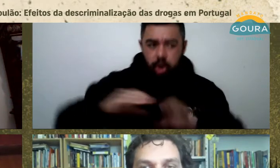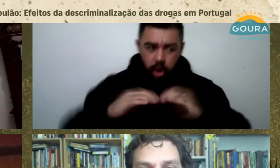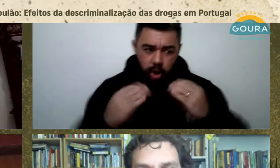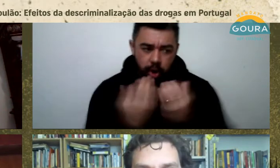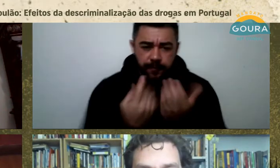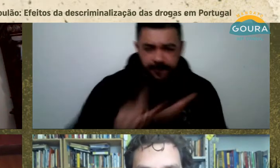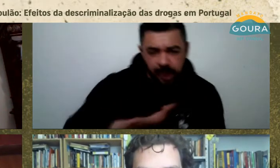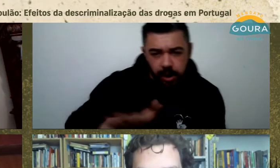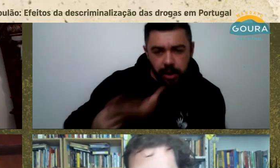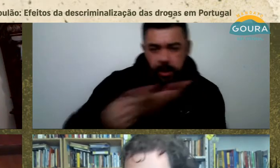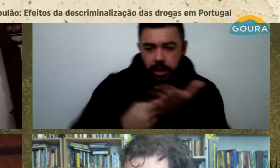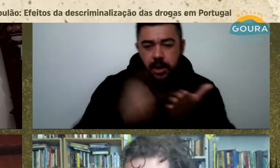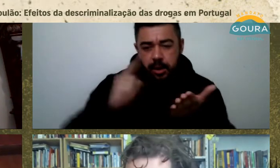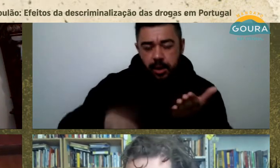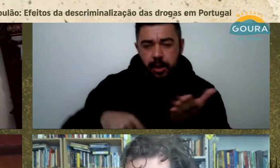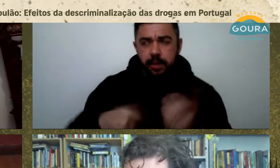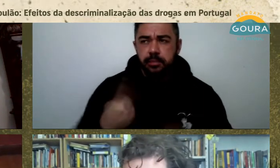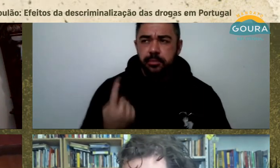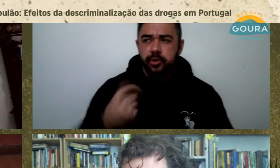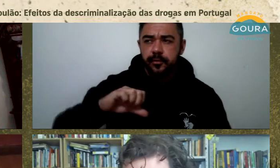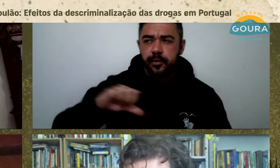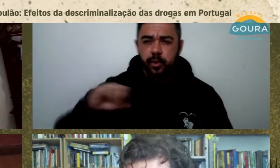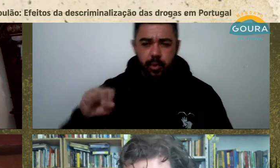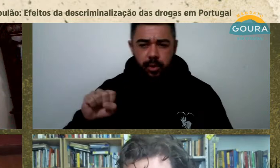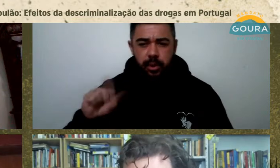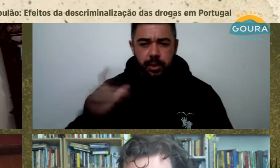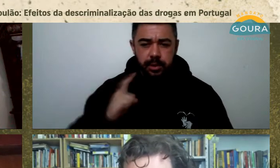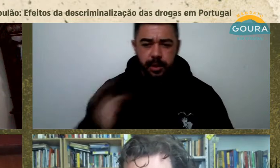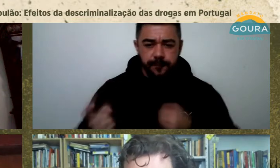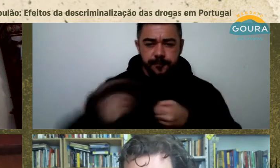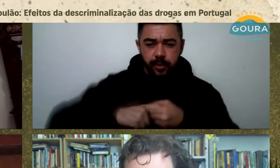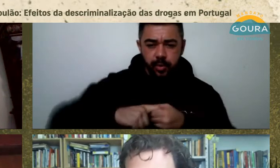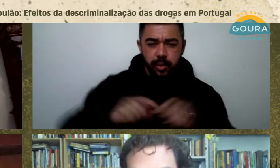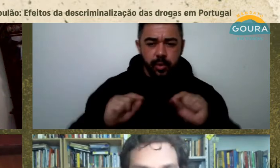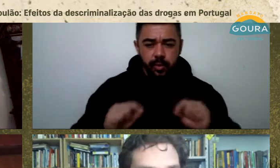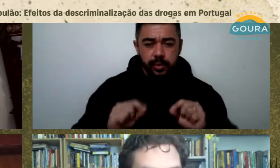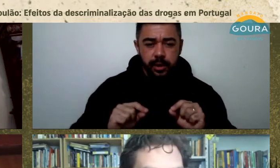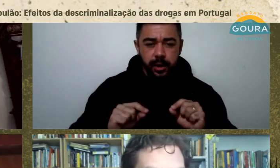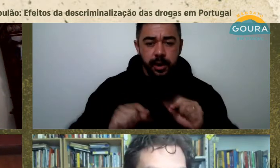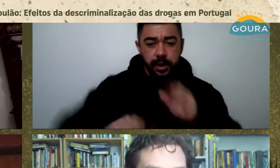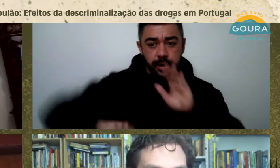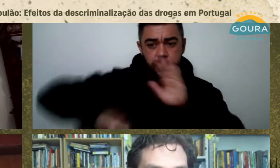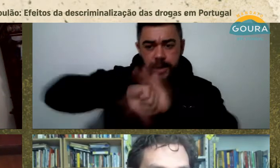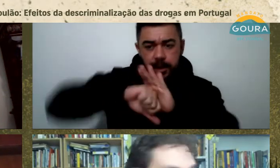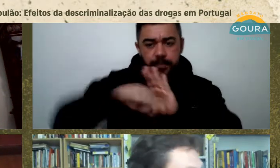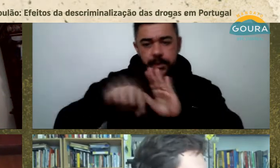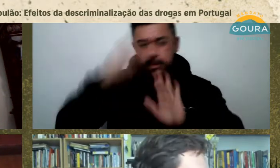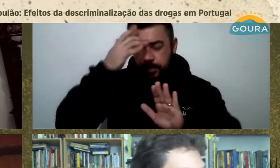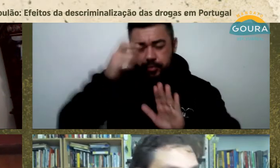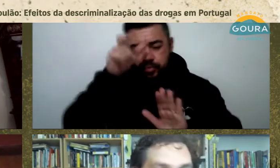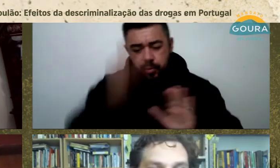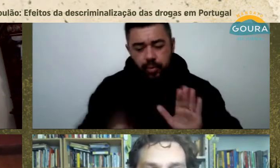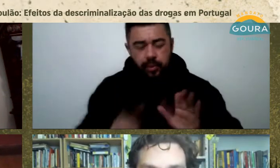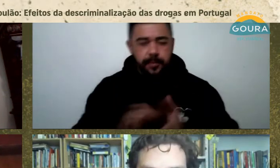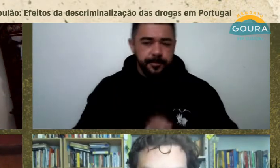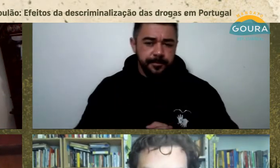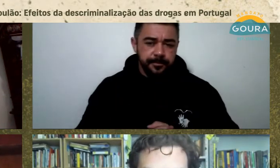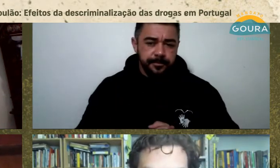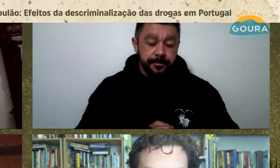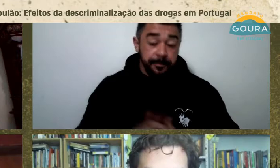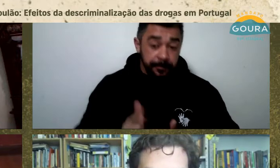la del 88, vinculada a penalizar el uso personal. Ahí tenemos